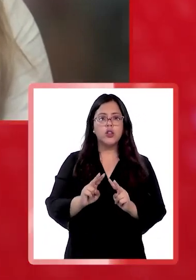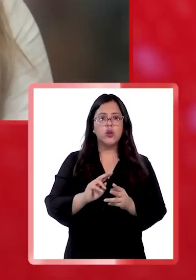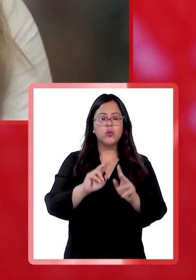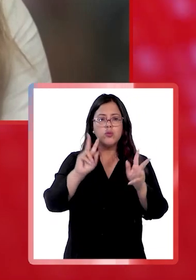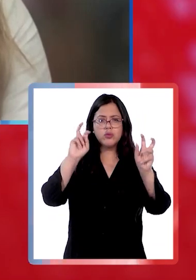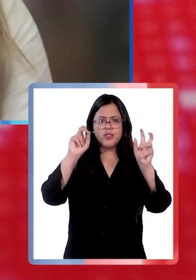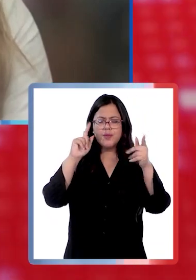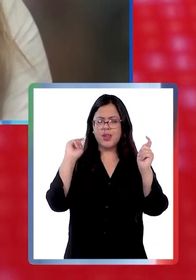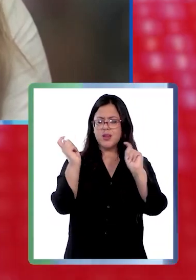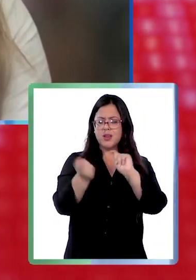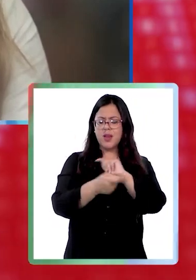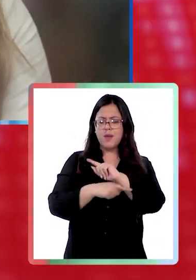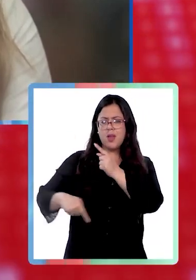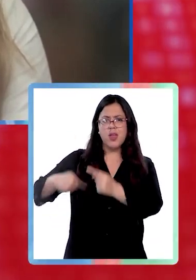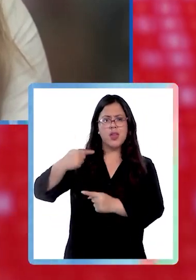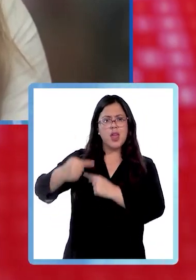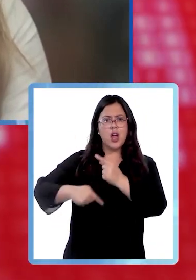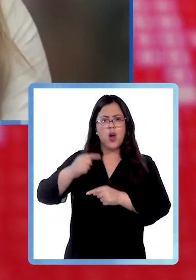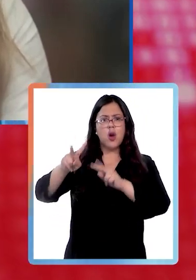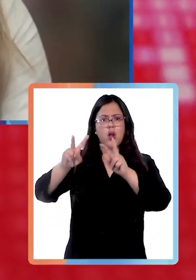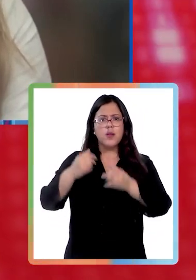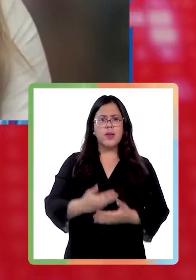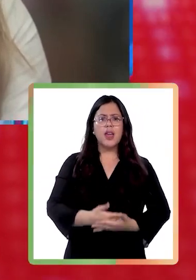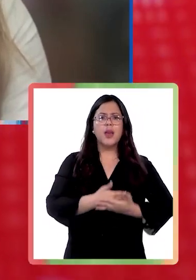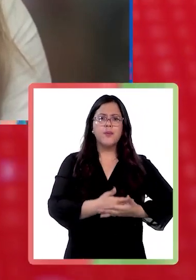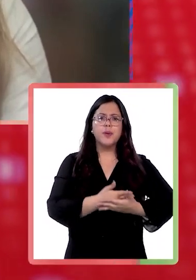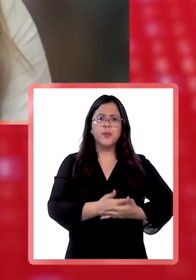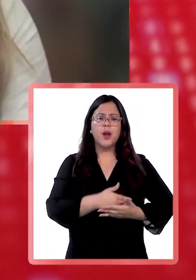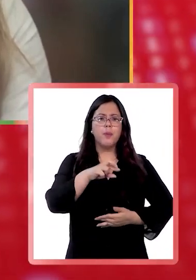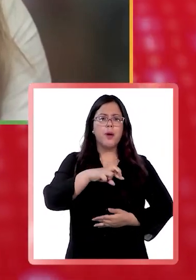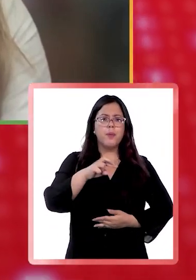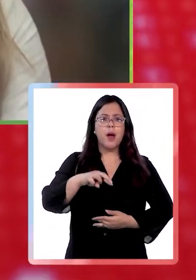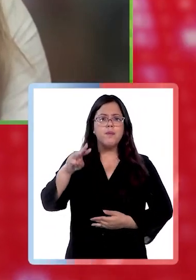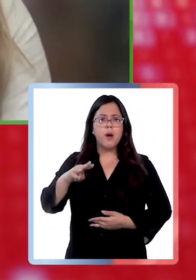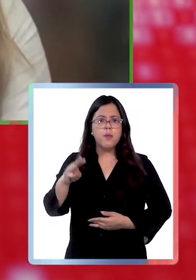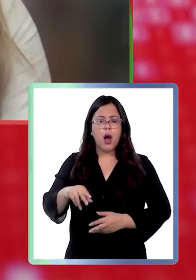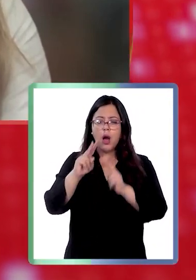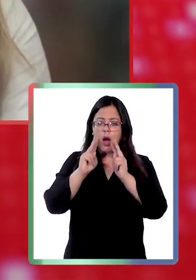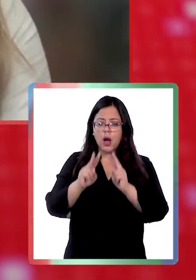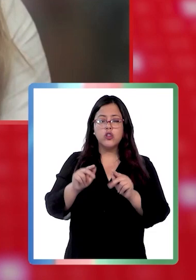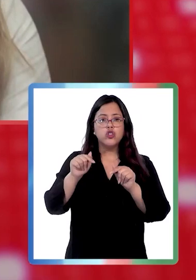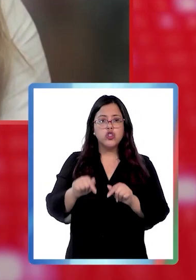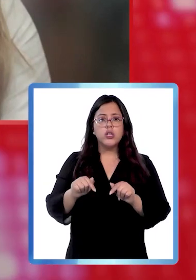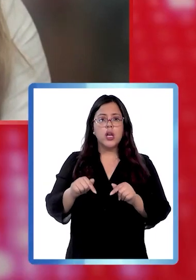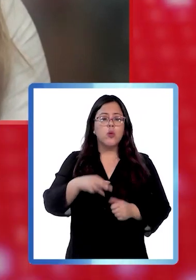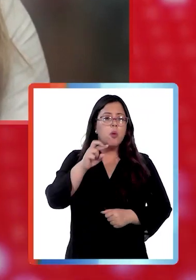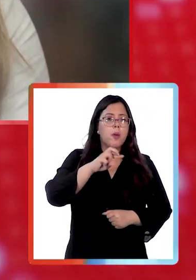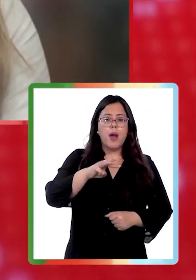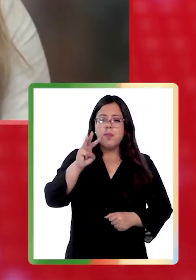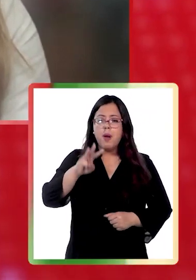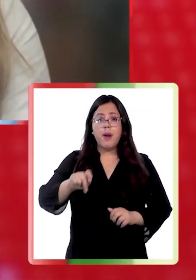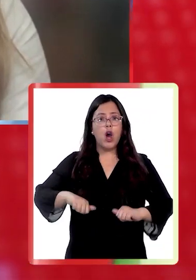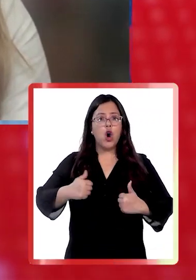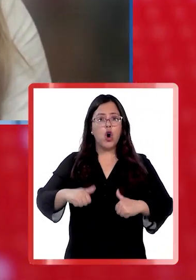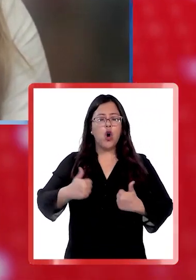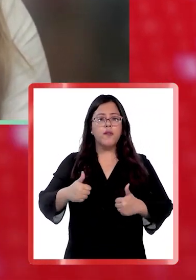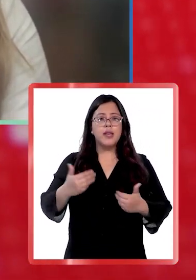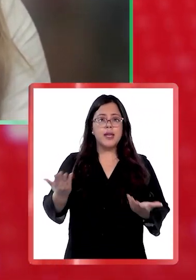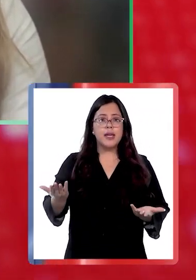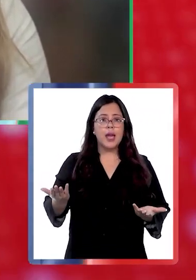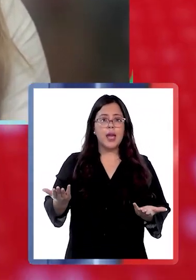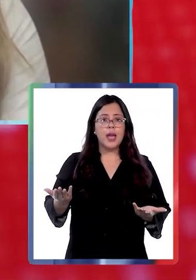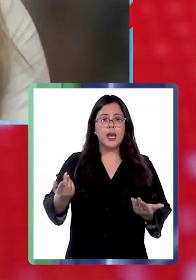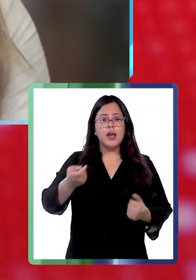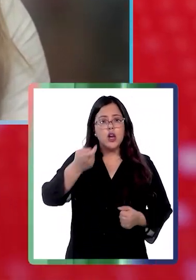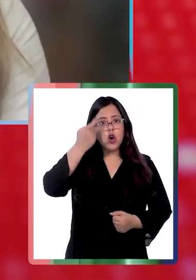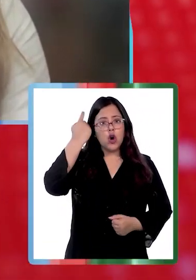por ejemplo, un cambio muy generacional en respecto a la maternidad y a la paternidad, viendo cómo hoy quizás el padre y la madre